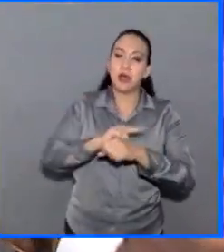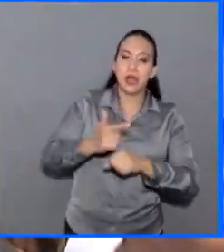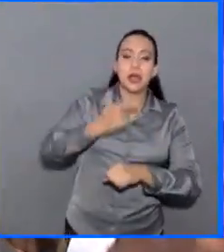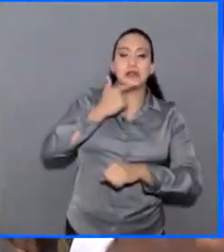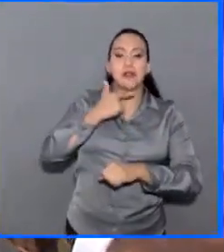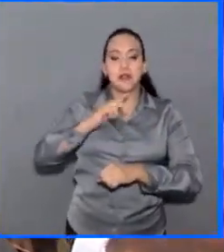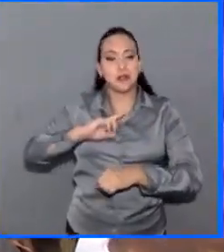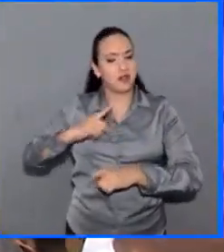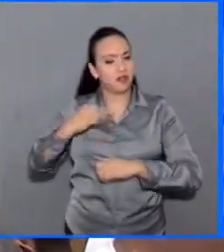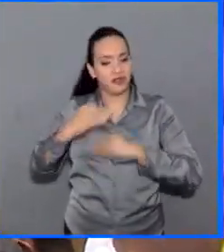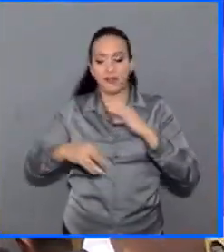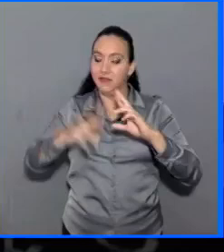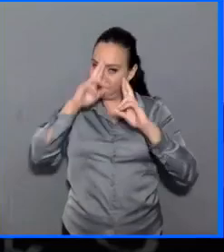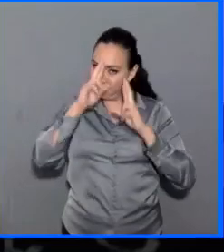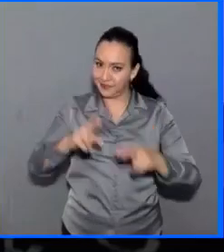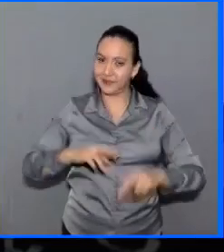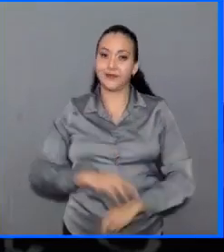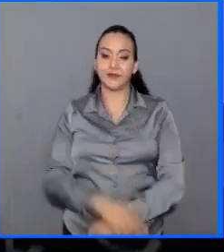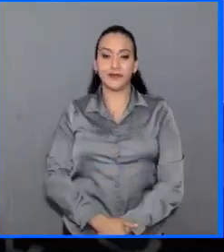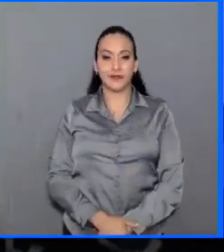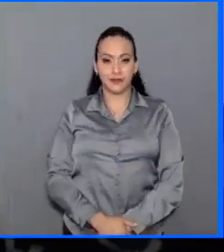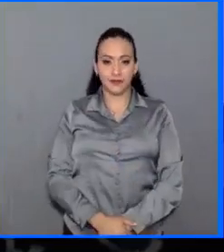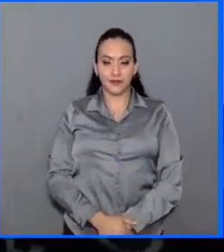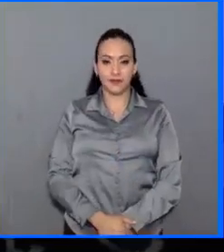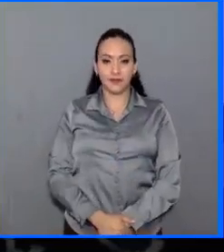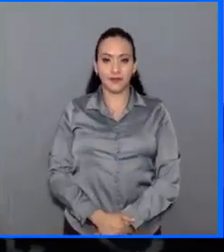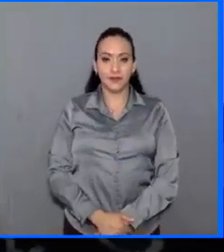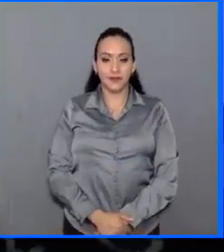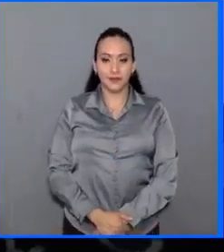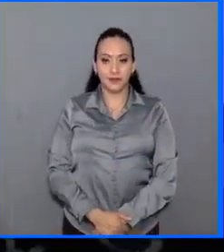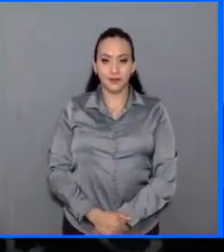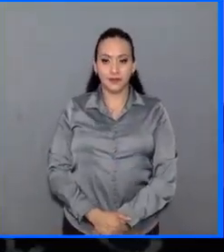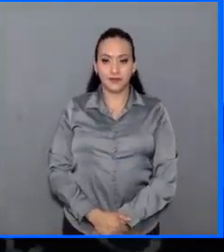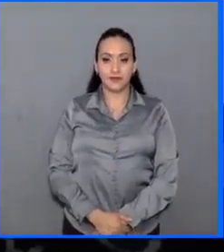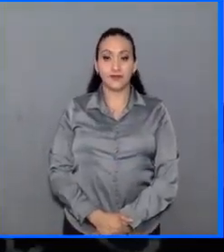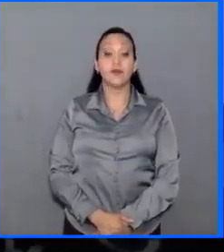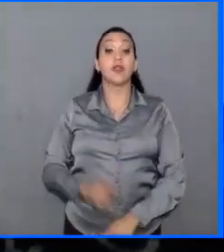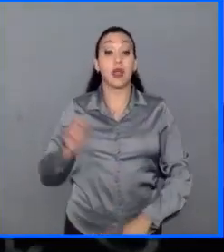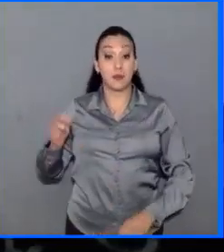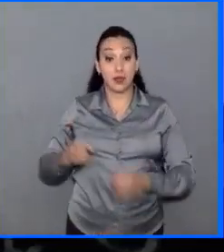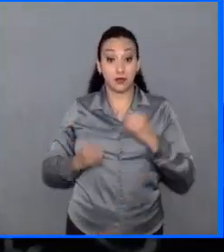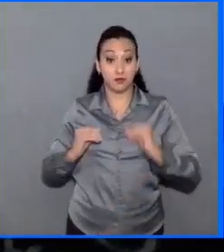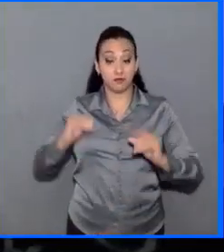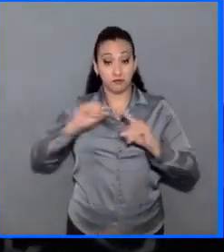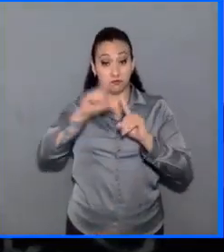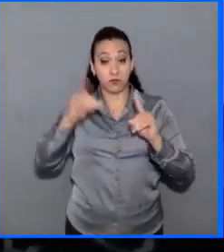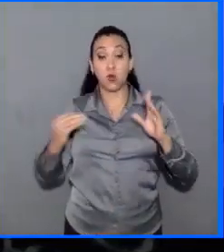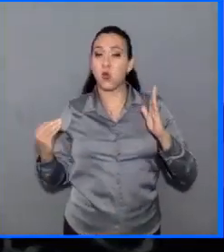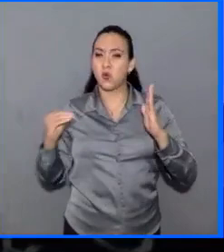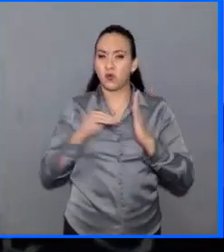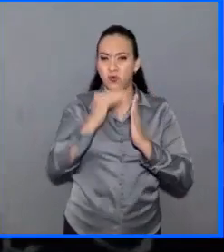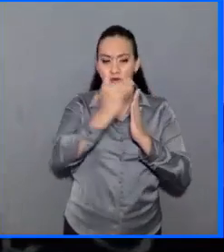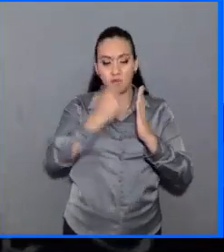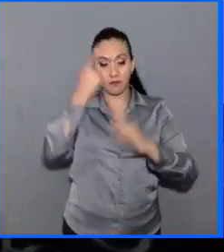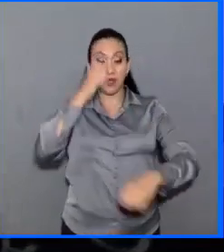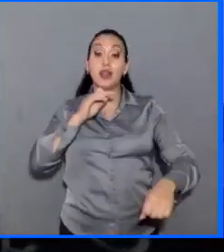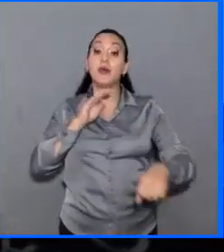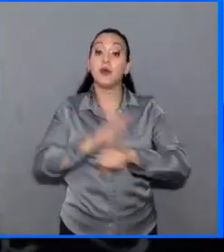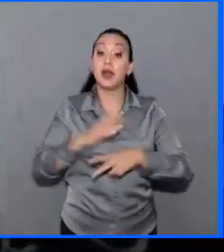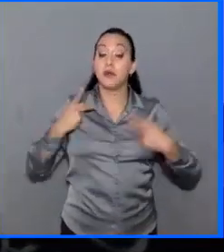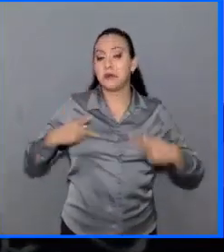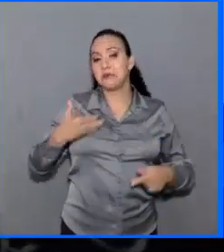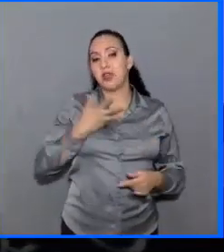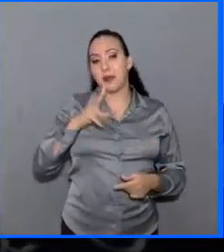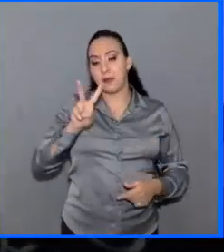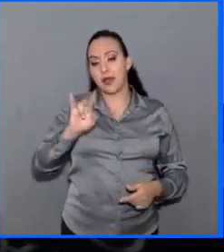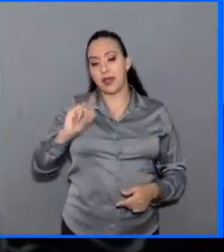Federación, Laura Murillo. La Corte también ha establecido criterios que protegen a personas con VIH, que reconocen